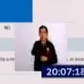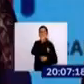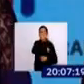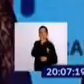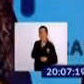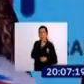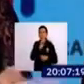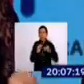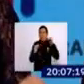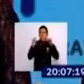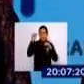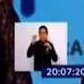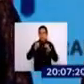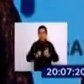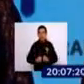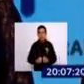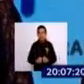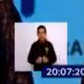31.1%.